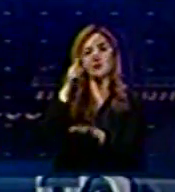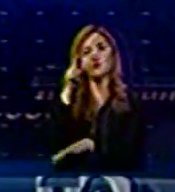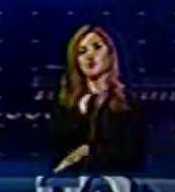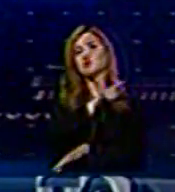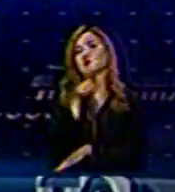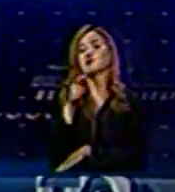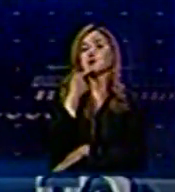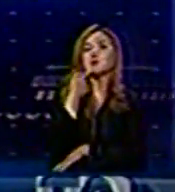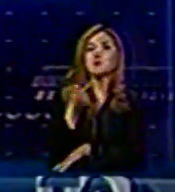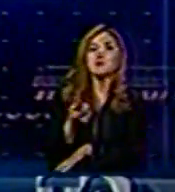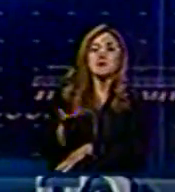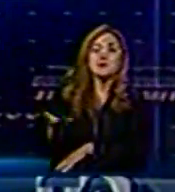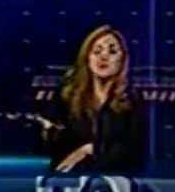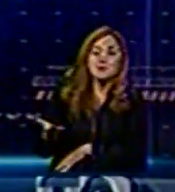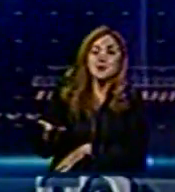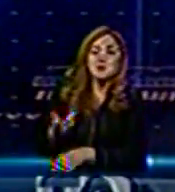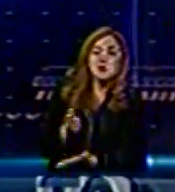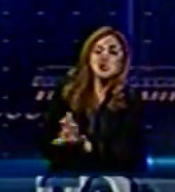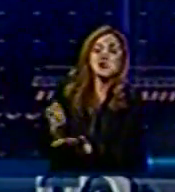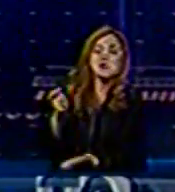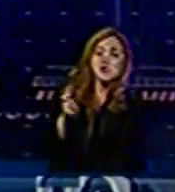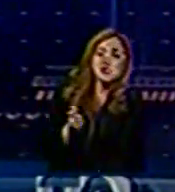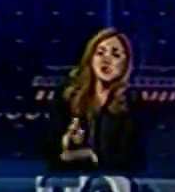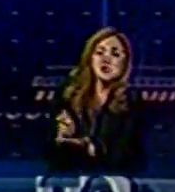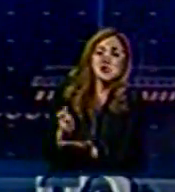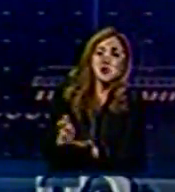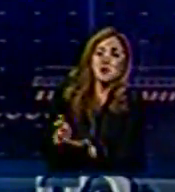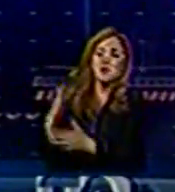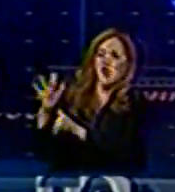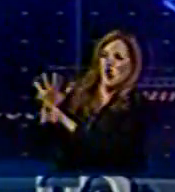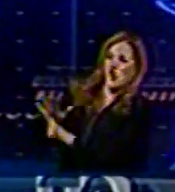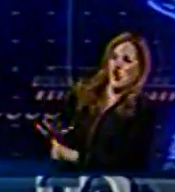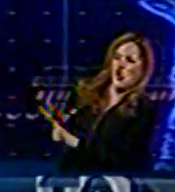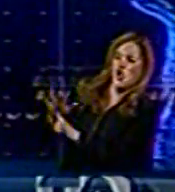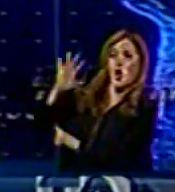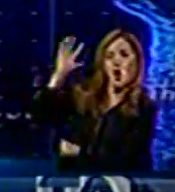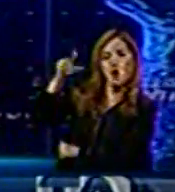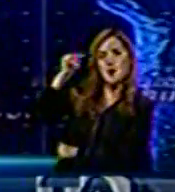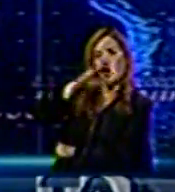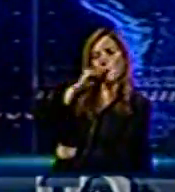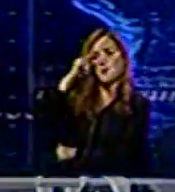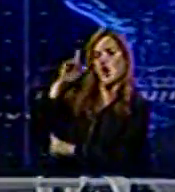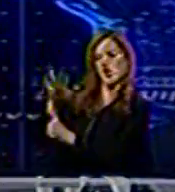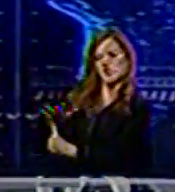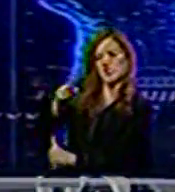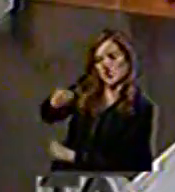fiscales que aseguran fueron perseguidos por no ceder a presiones durante el gobierno de Rafael Correa.